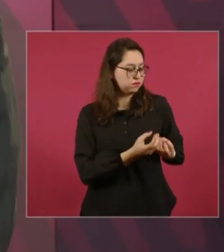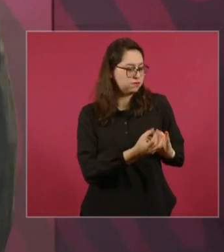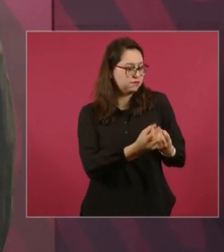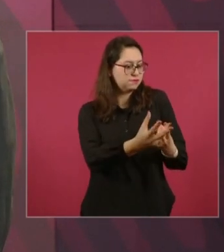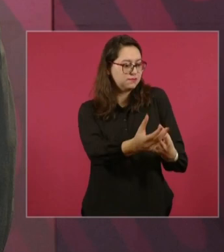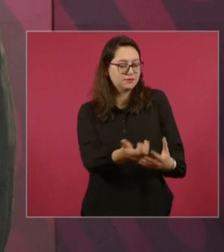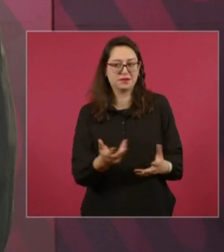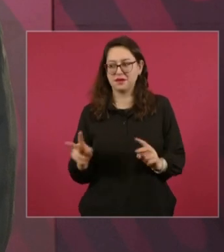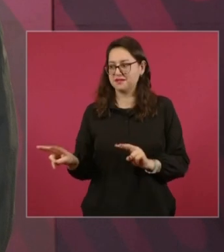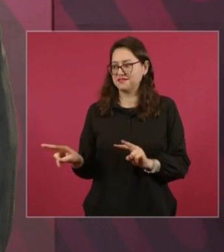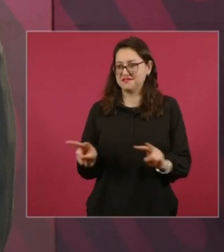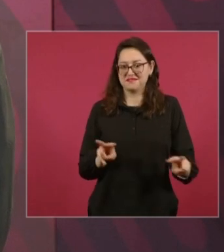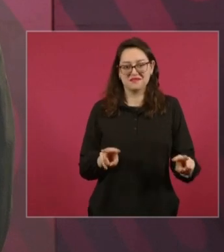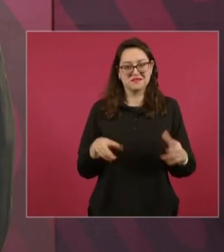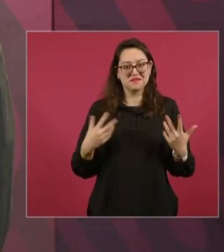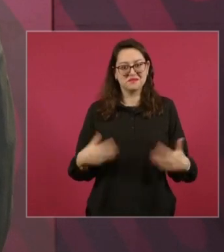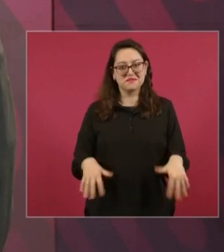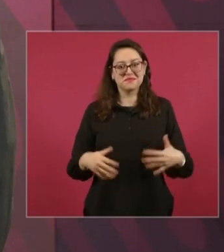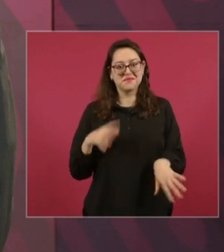que ya no me da tiempo,